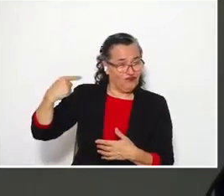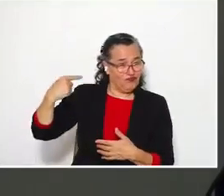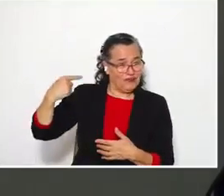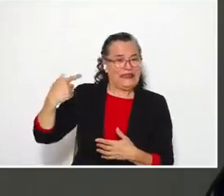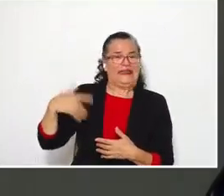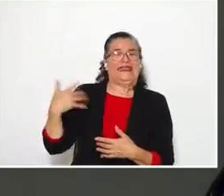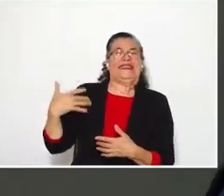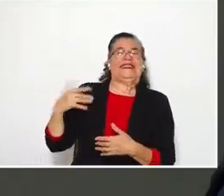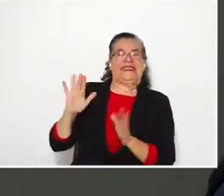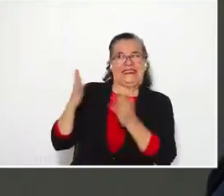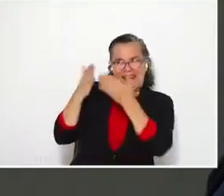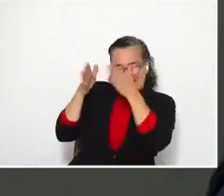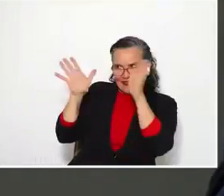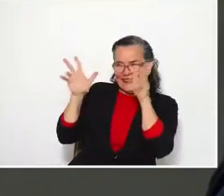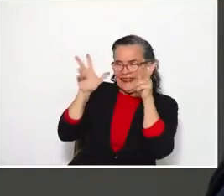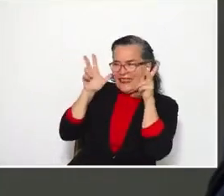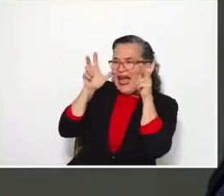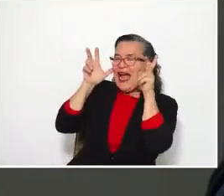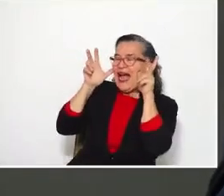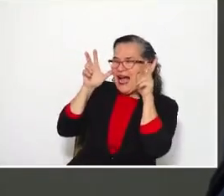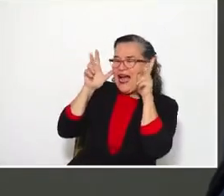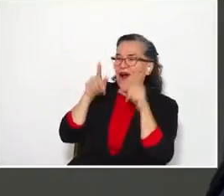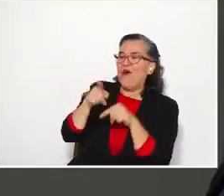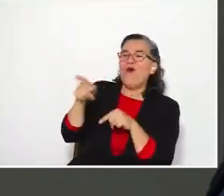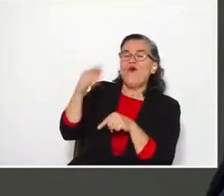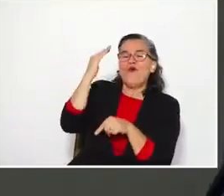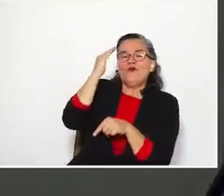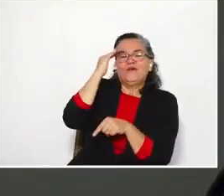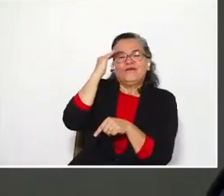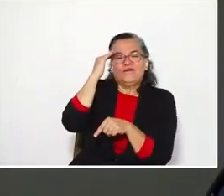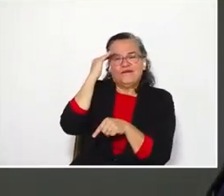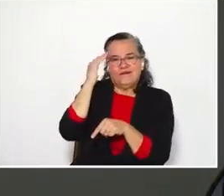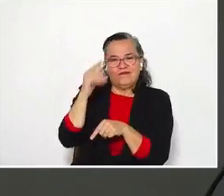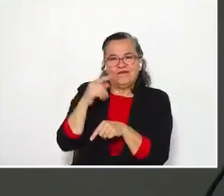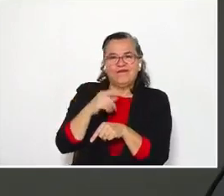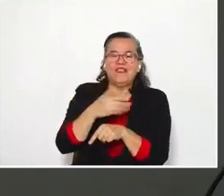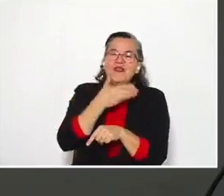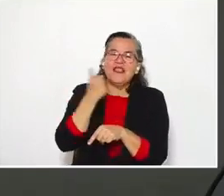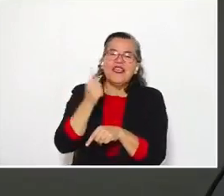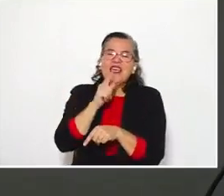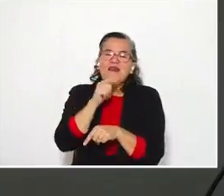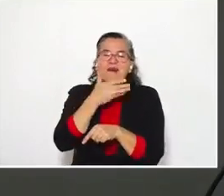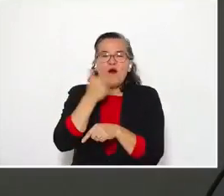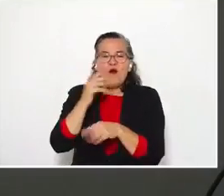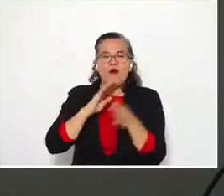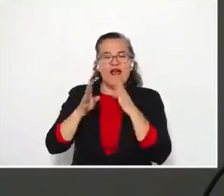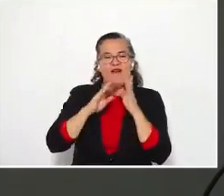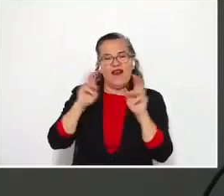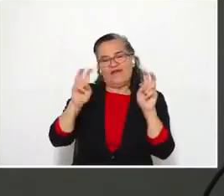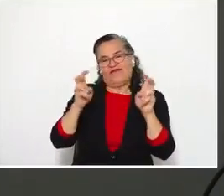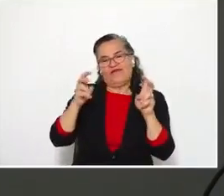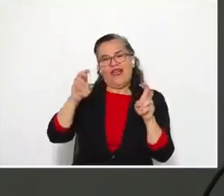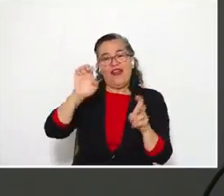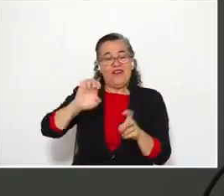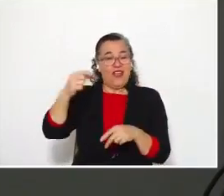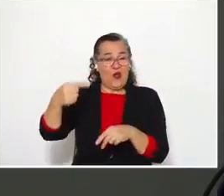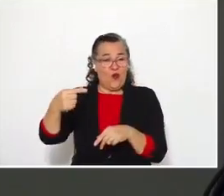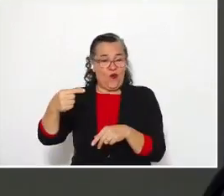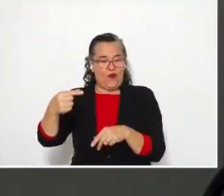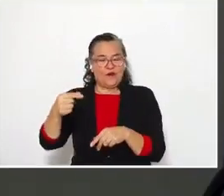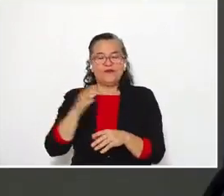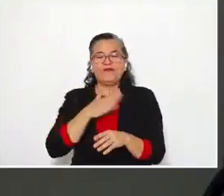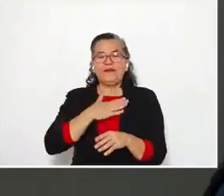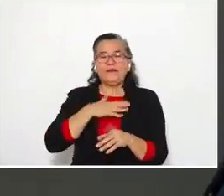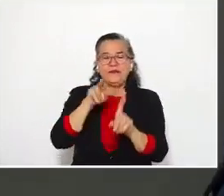pena, porque nadie mejor que usted puede hablar de don Enrique Góngora. Desde el punto de